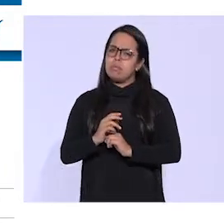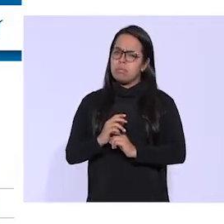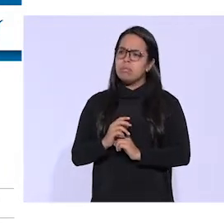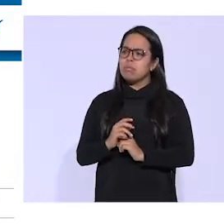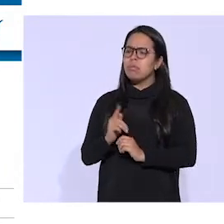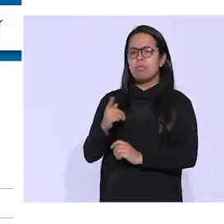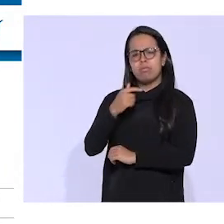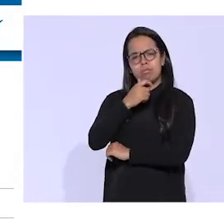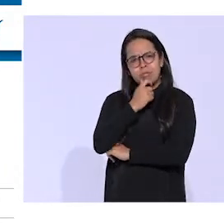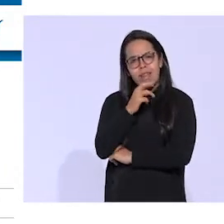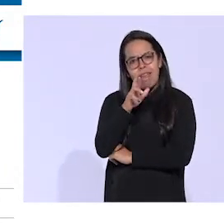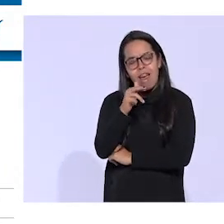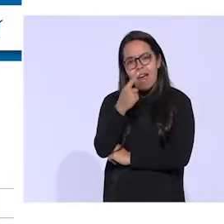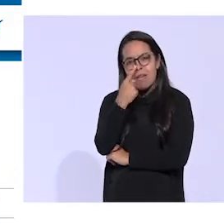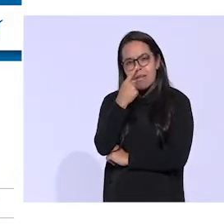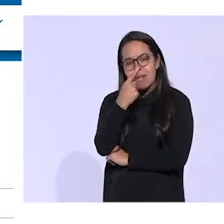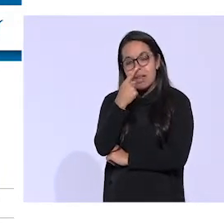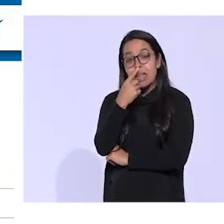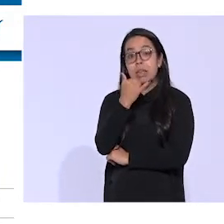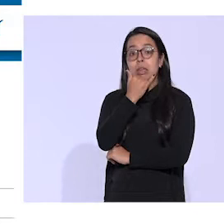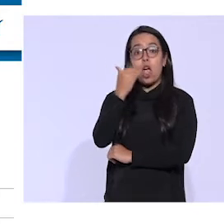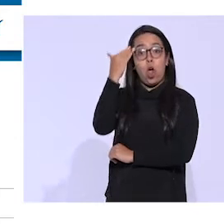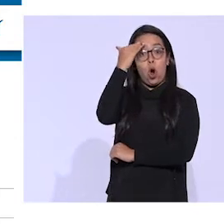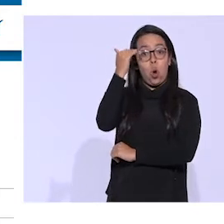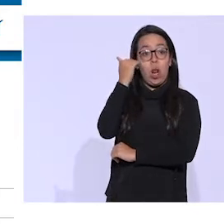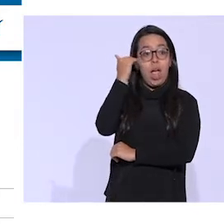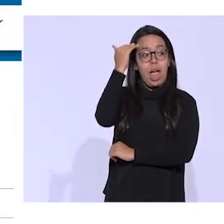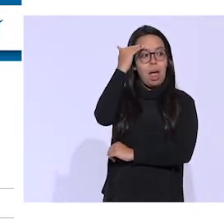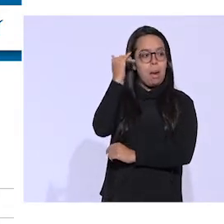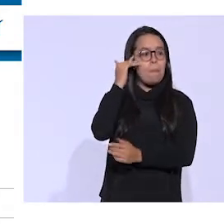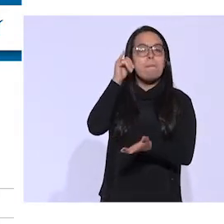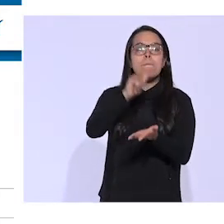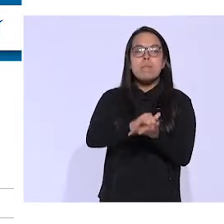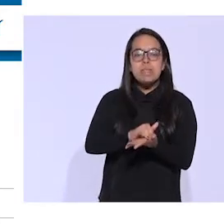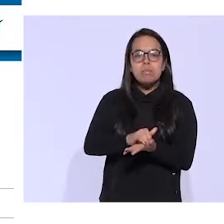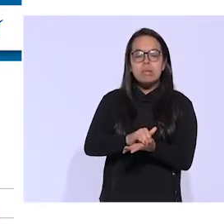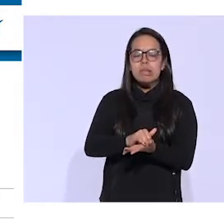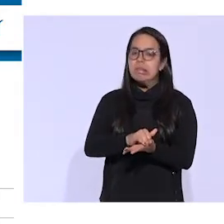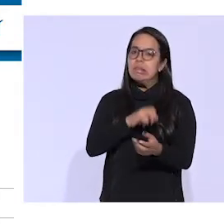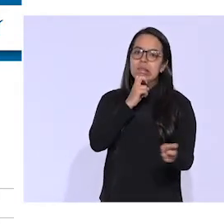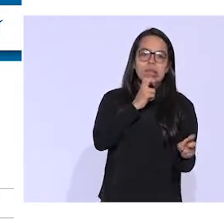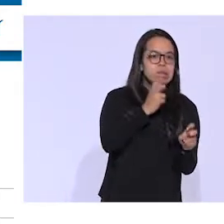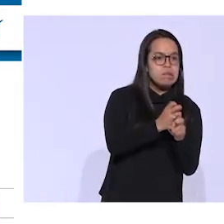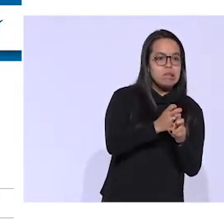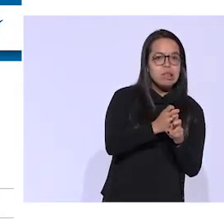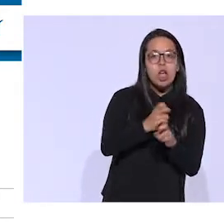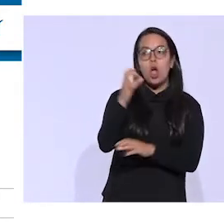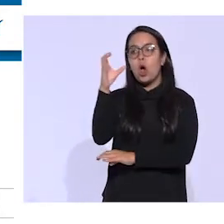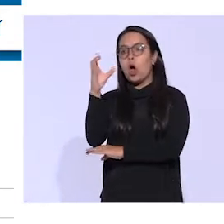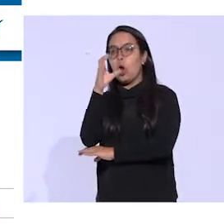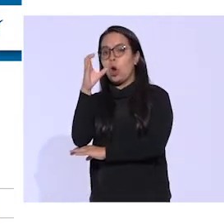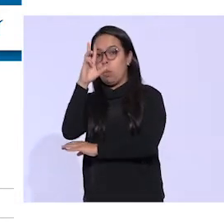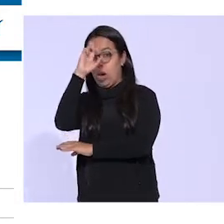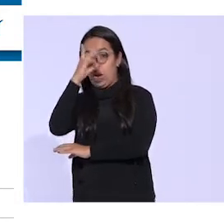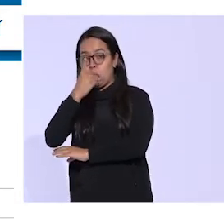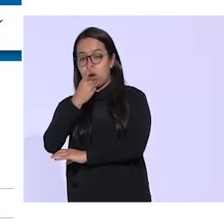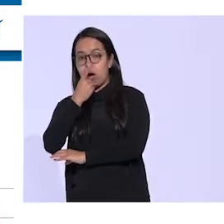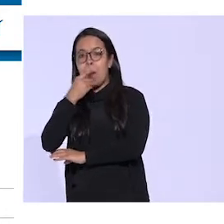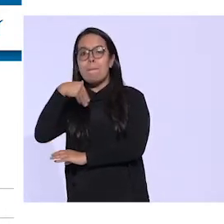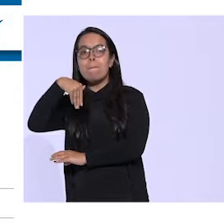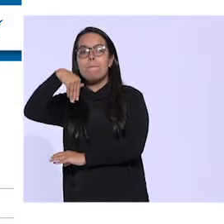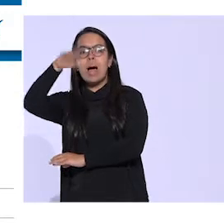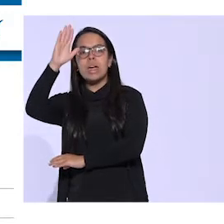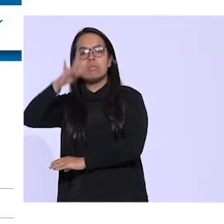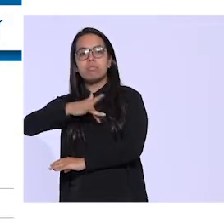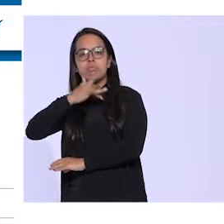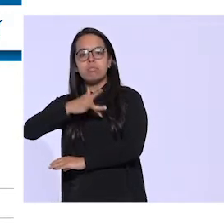muy curioso, y es que Corea sigue siendo el más crítico y Colombia y República Dominicana los que